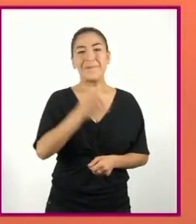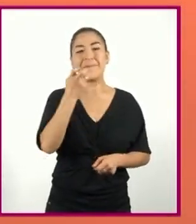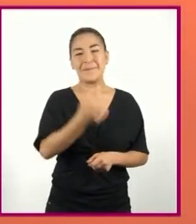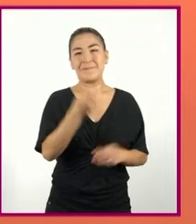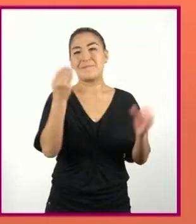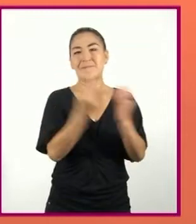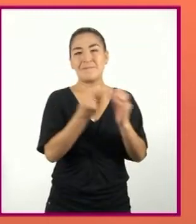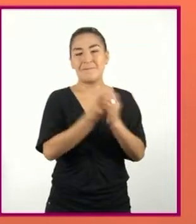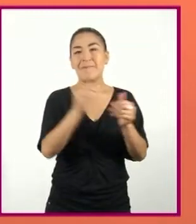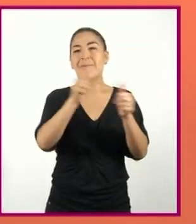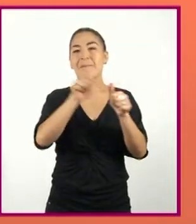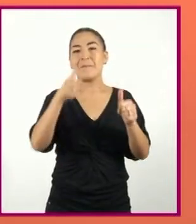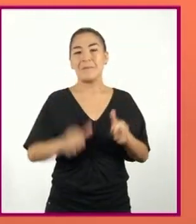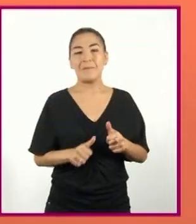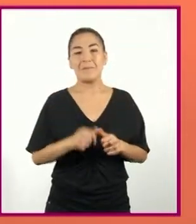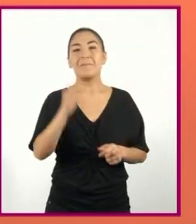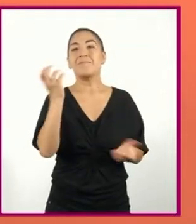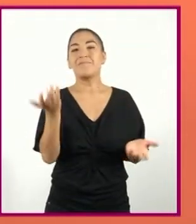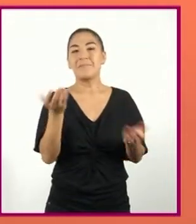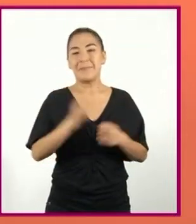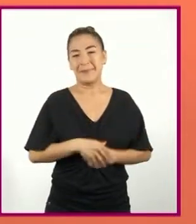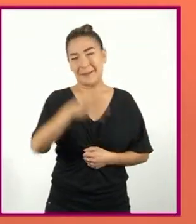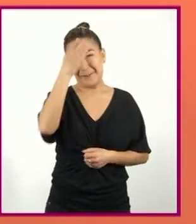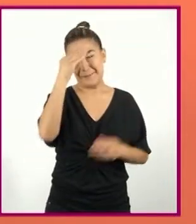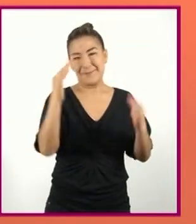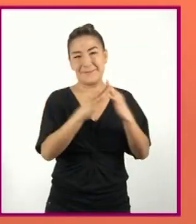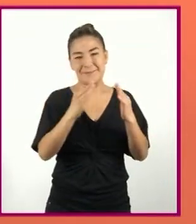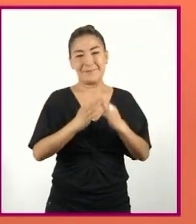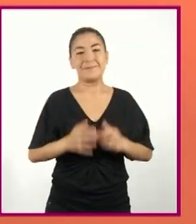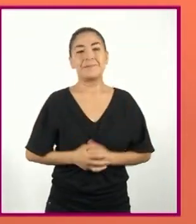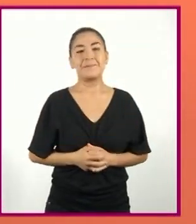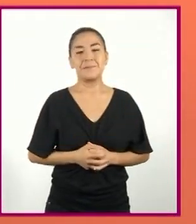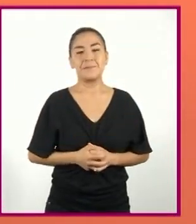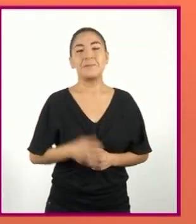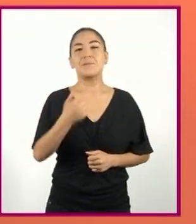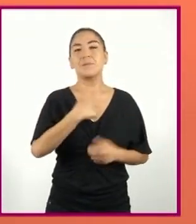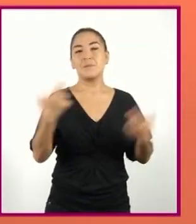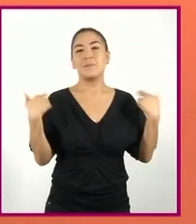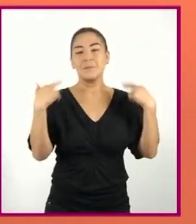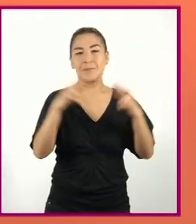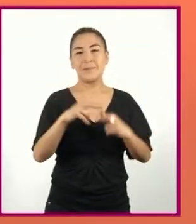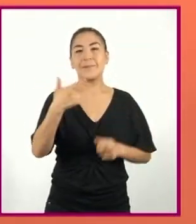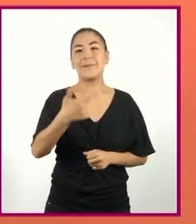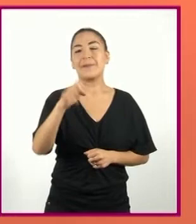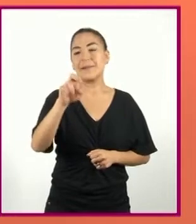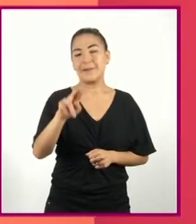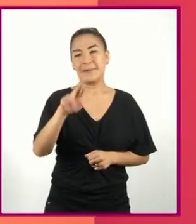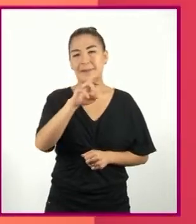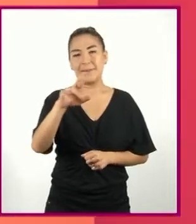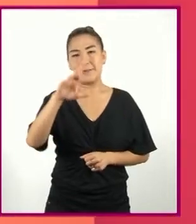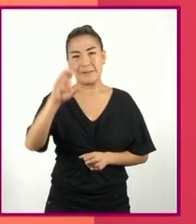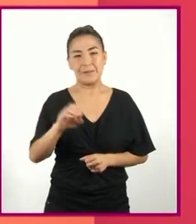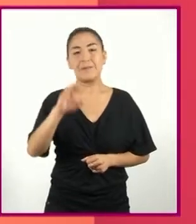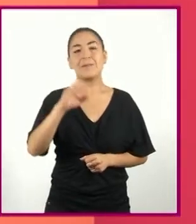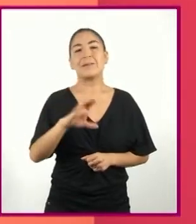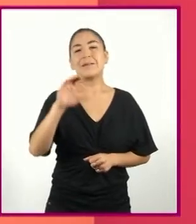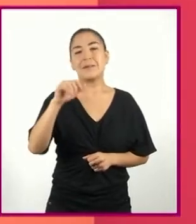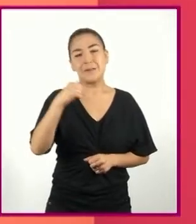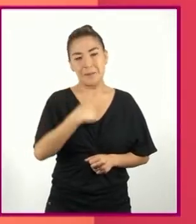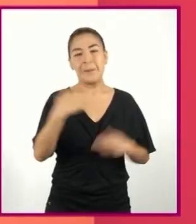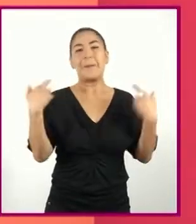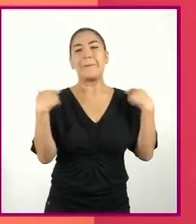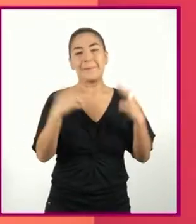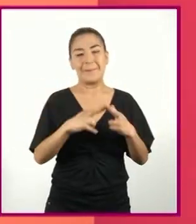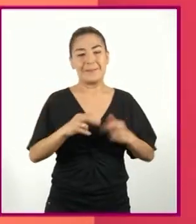esta sesión de artes en Aprende en Casa. Soy la maestra Guerrero Calvillo. Y yo, la